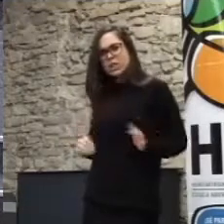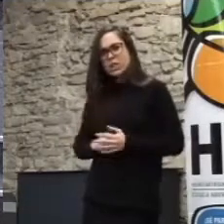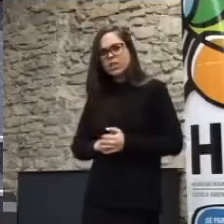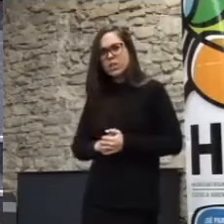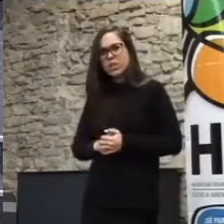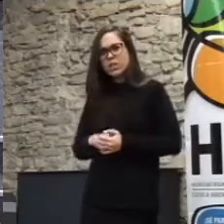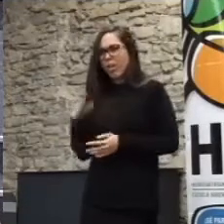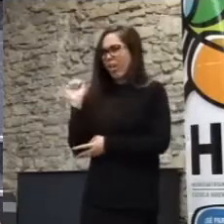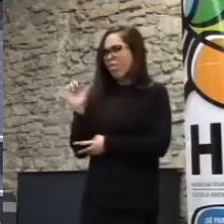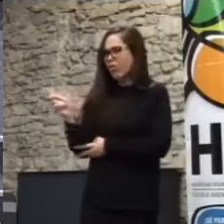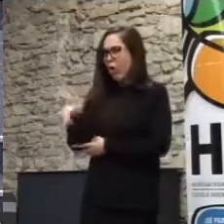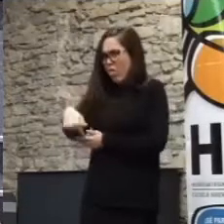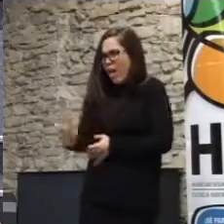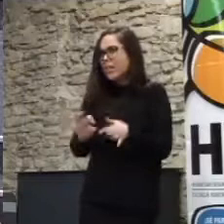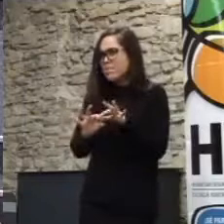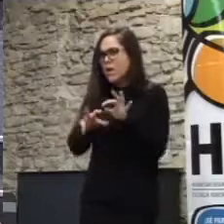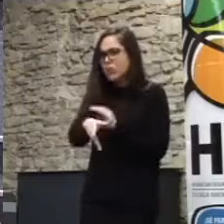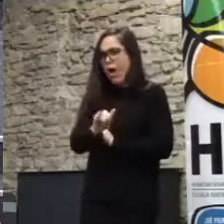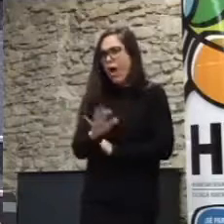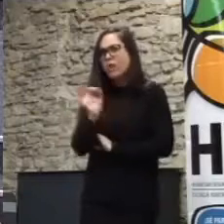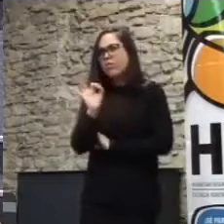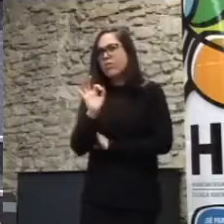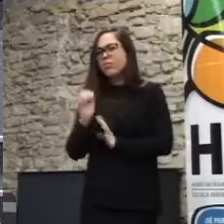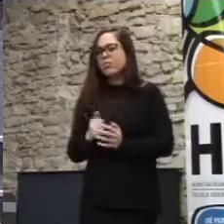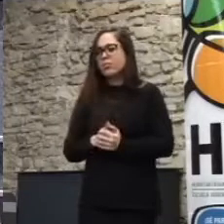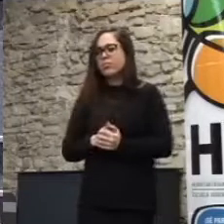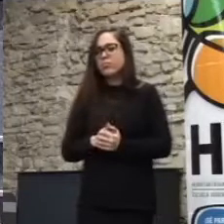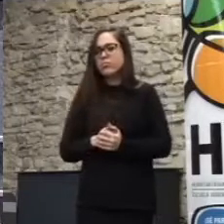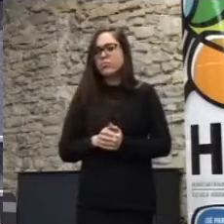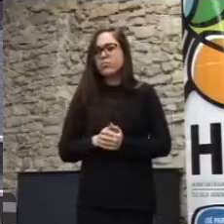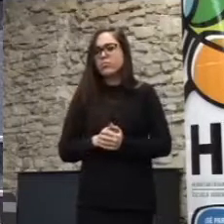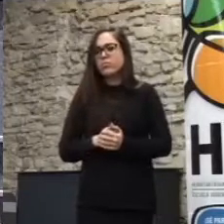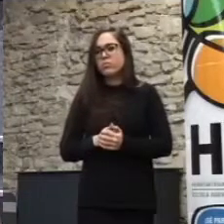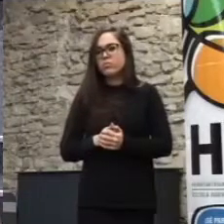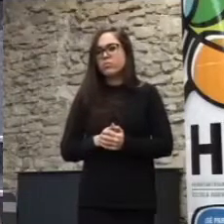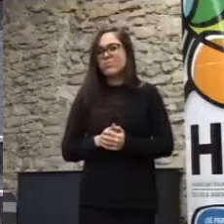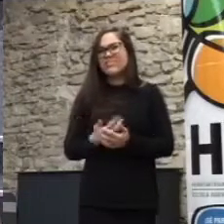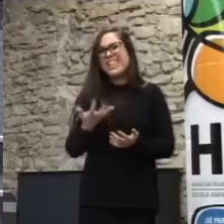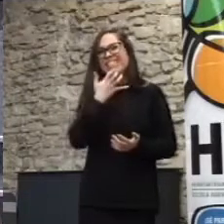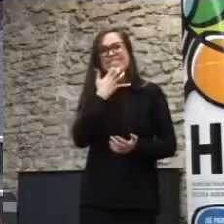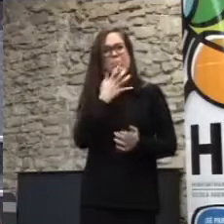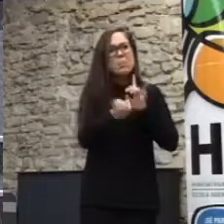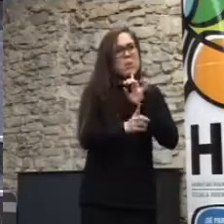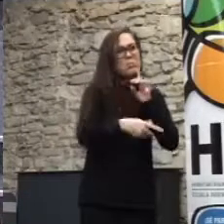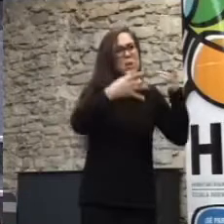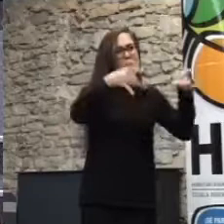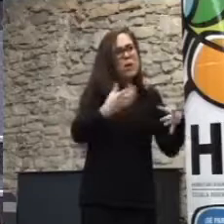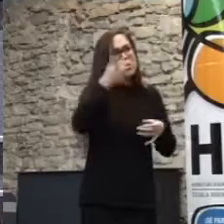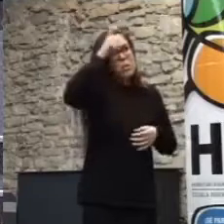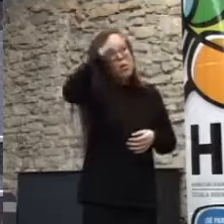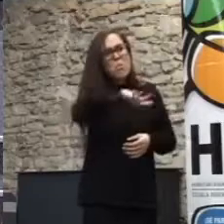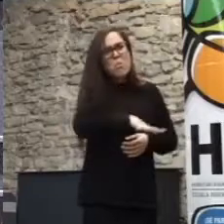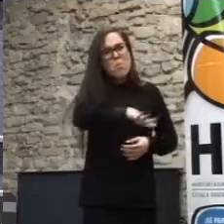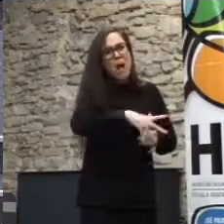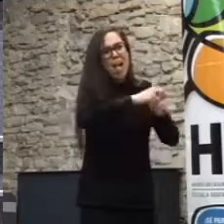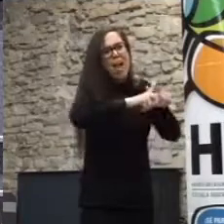allí, porque tengo amigos que viven allí. Yo vivo en un barrio, pero me puede importar lo que ocurra en el resto de barrios. Y